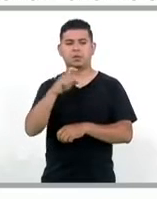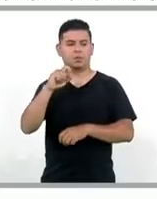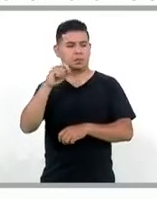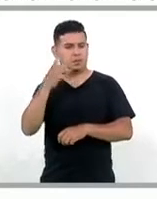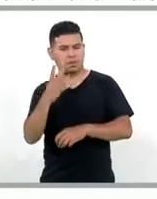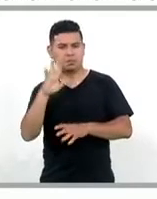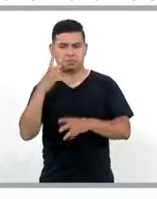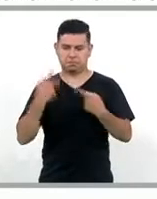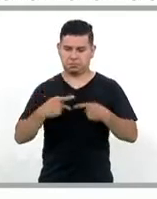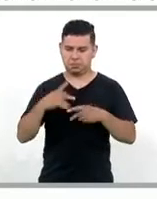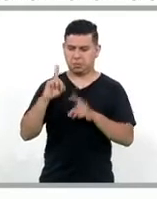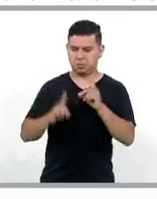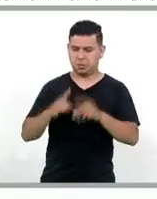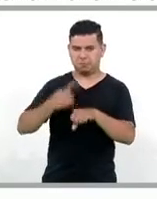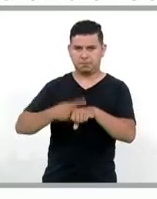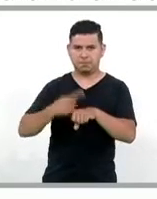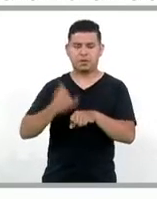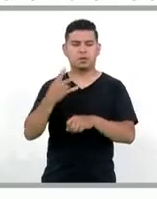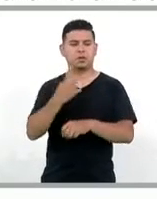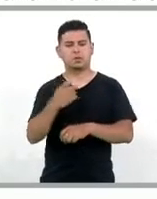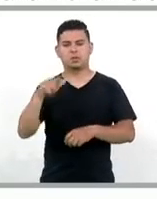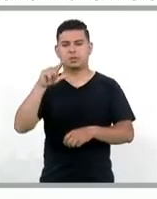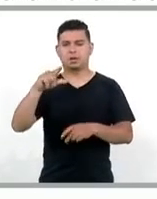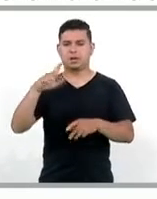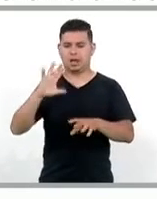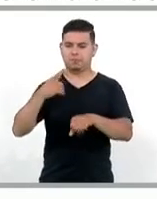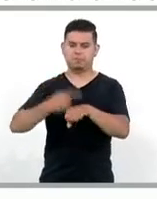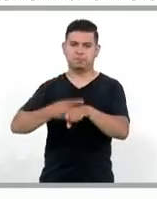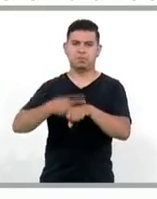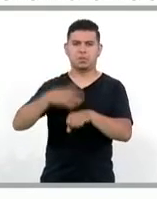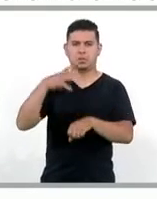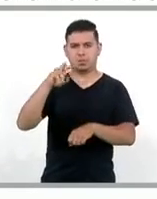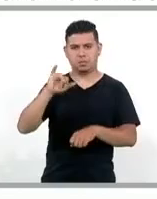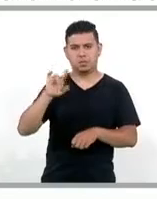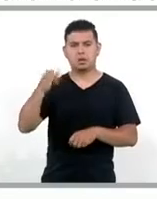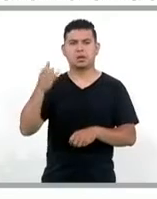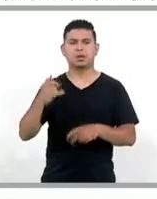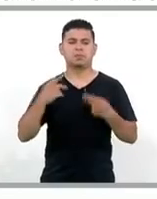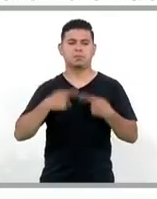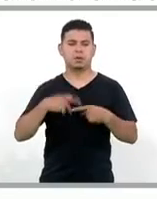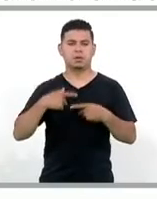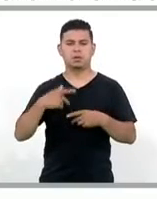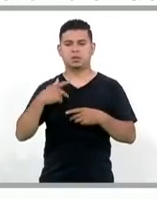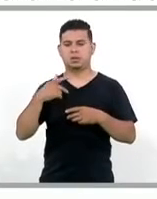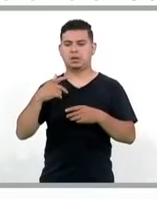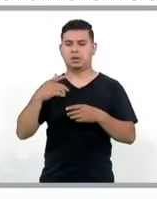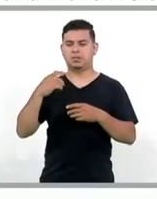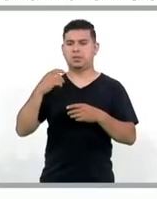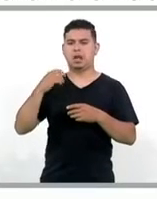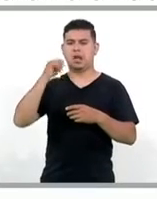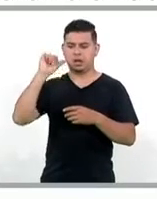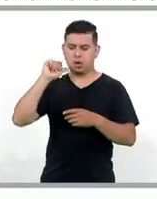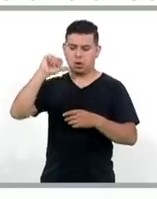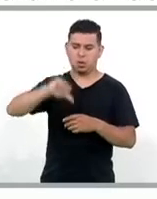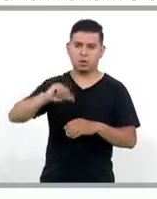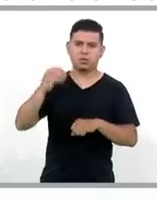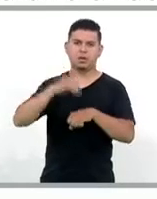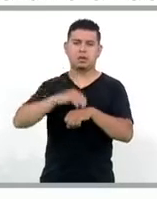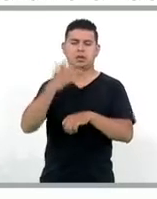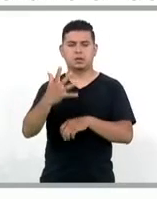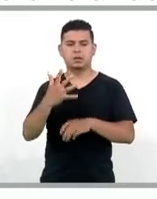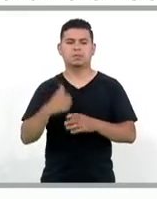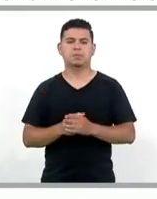sospechosos 217 casos confirmados 5 más que el día de ayer 126